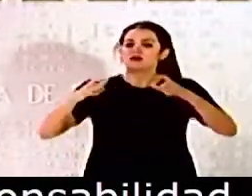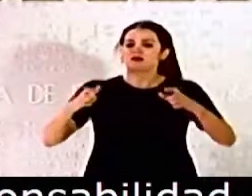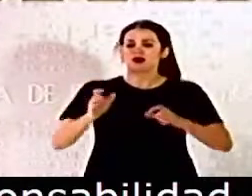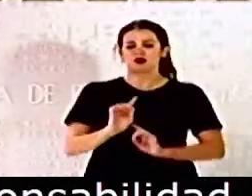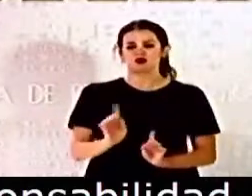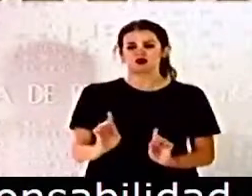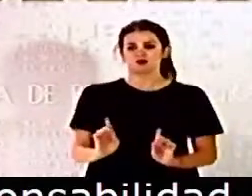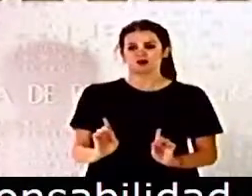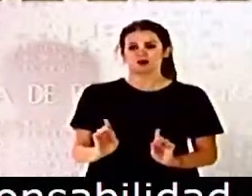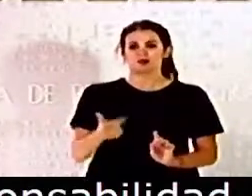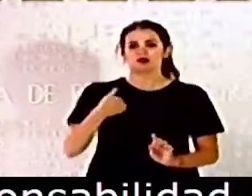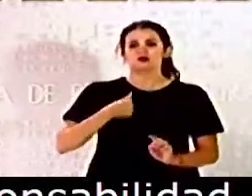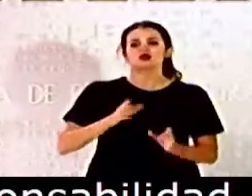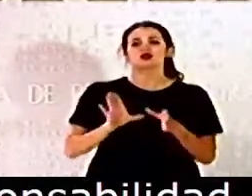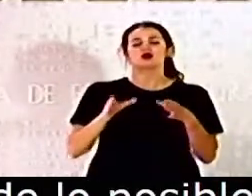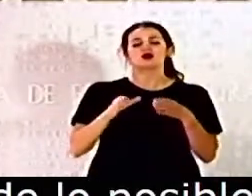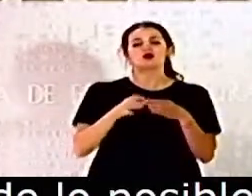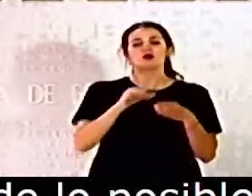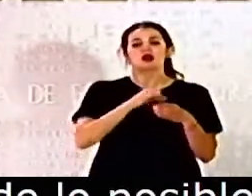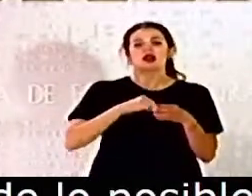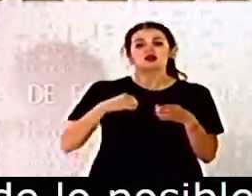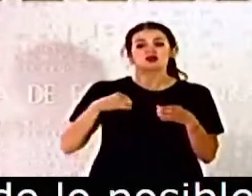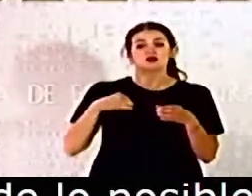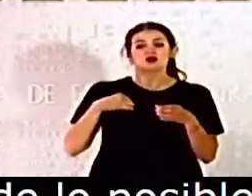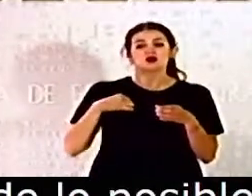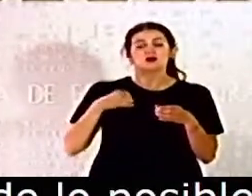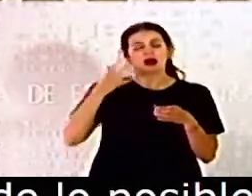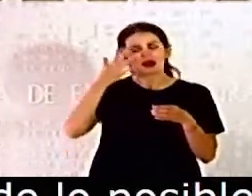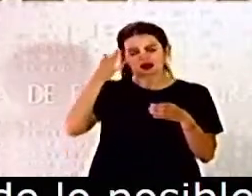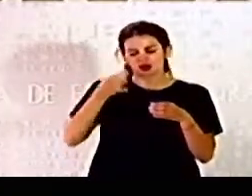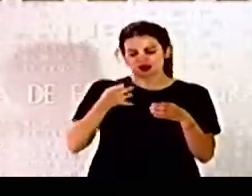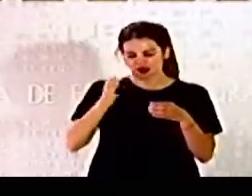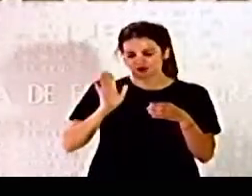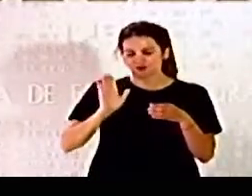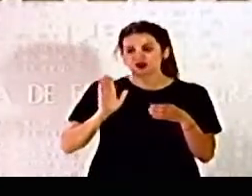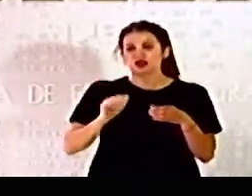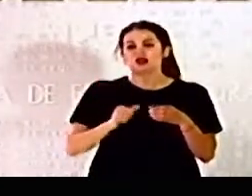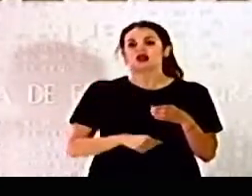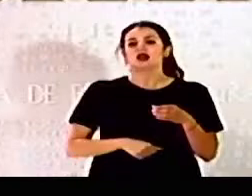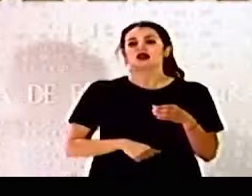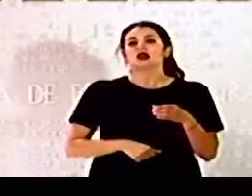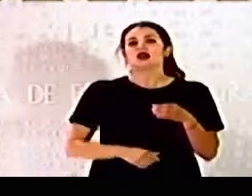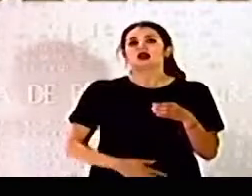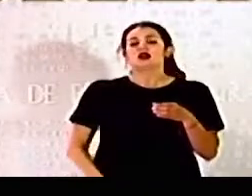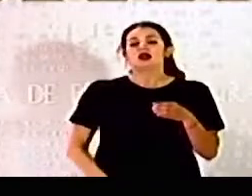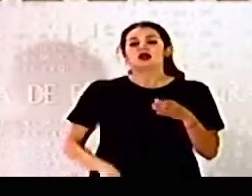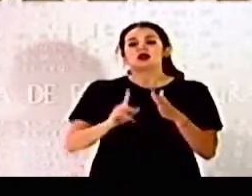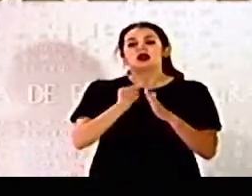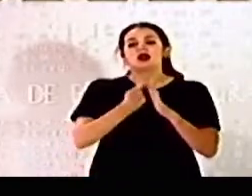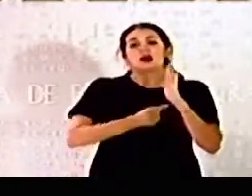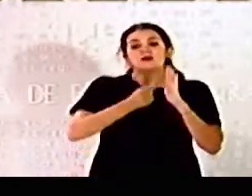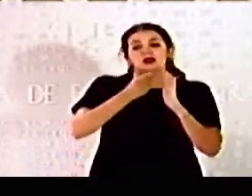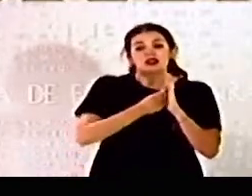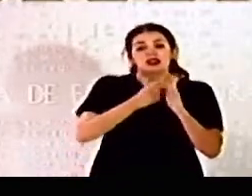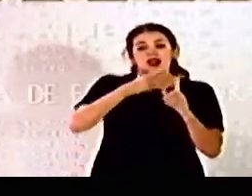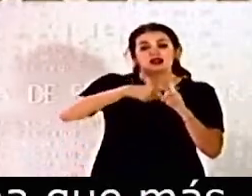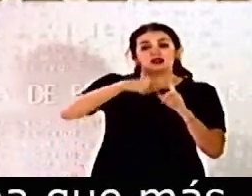Creo que hemos sido la comunidad autónoma que más tiempo ha mantenido las medidas de nivel de alerta